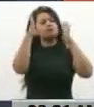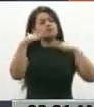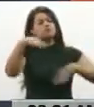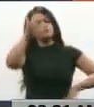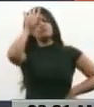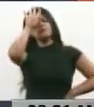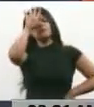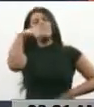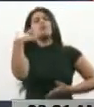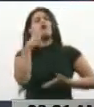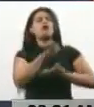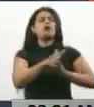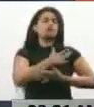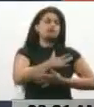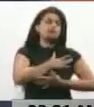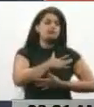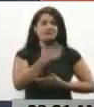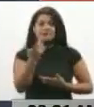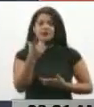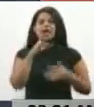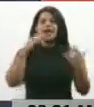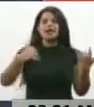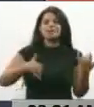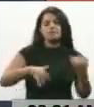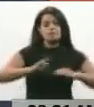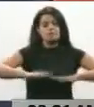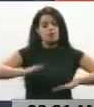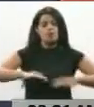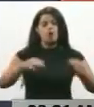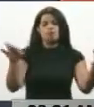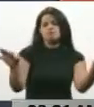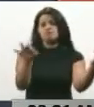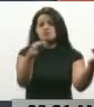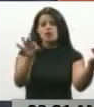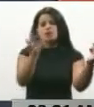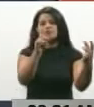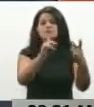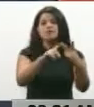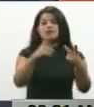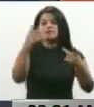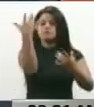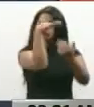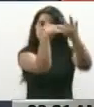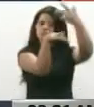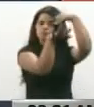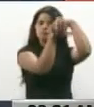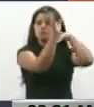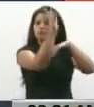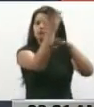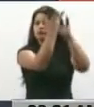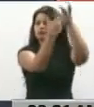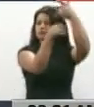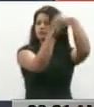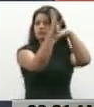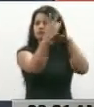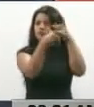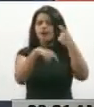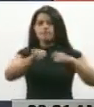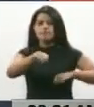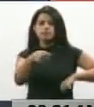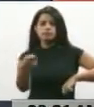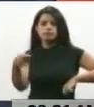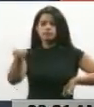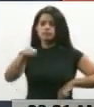espectáculo con música en directo, con cante, guitarra, percusión, violín y sobre todo baile. Y a través del flamenco, bueno, pues contamos